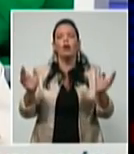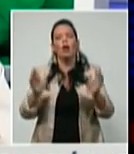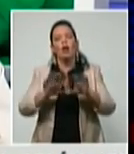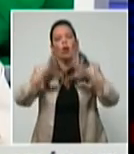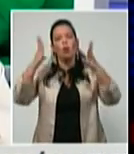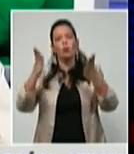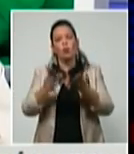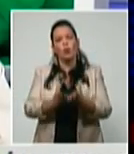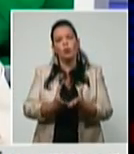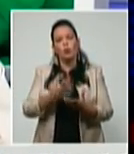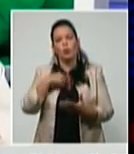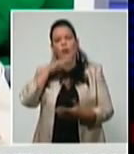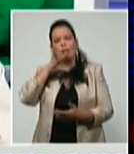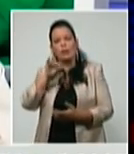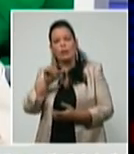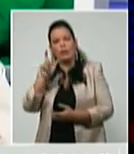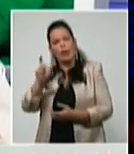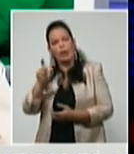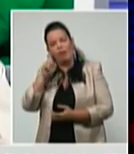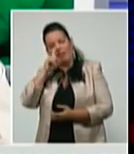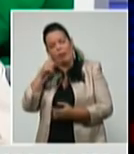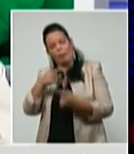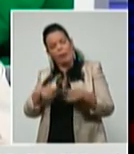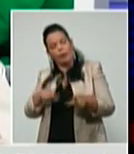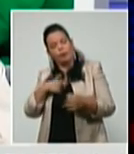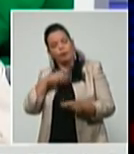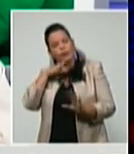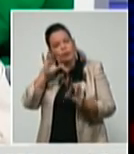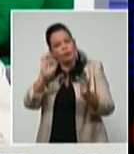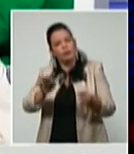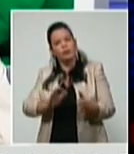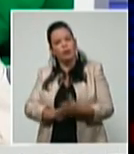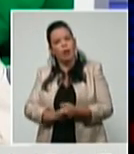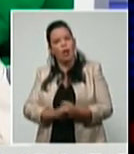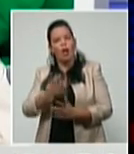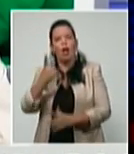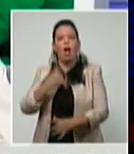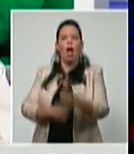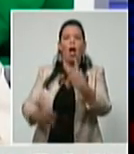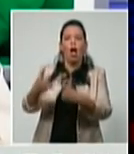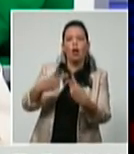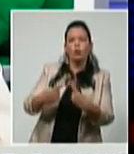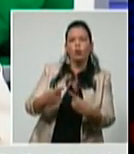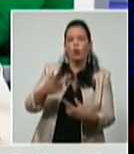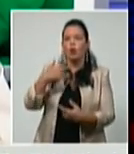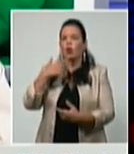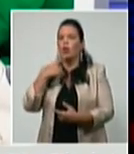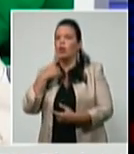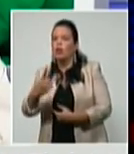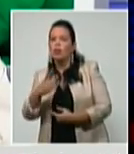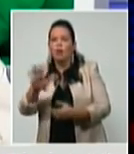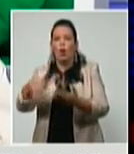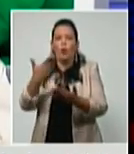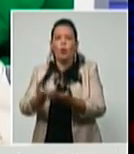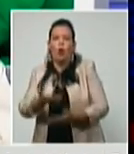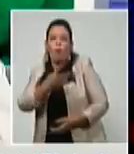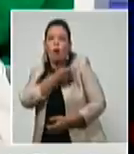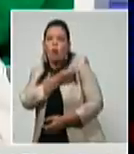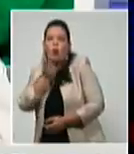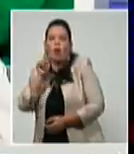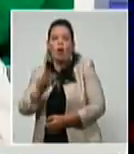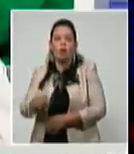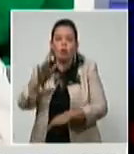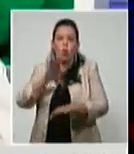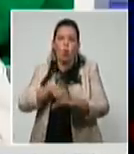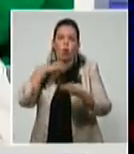palabra, pero un poquito de especulación, ¿no? Que si ha provocado muertos, que si el del tal país. Es una